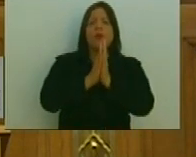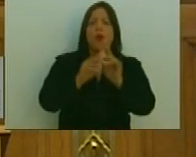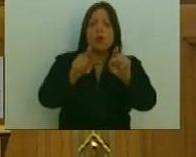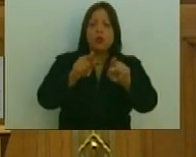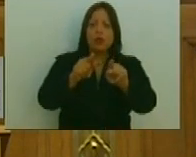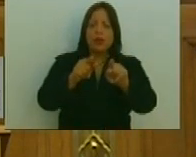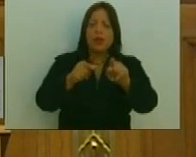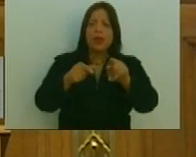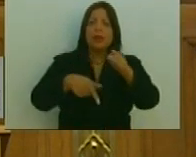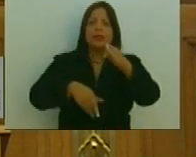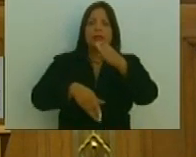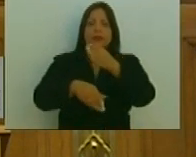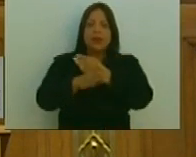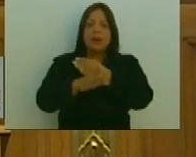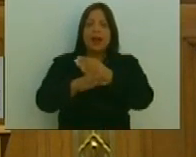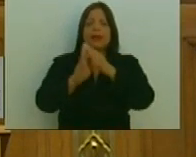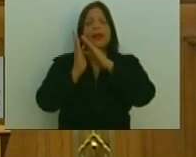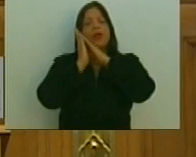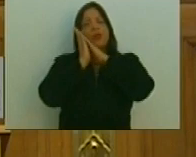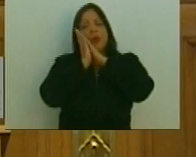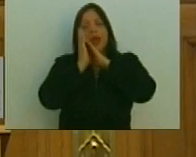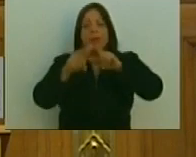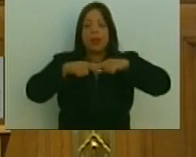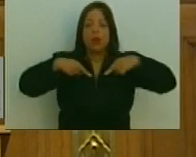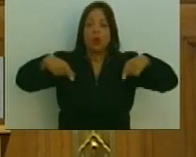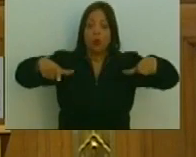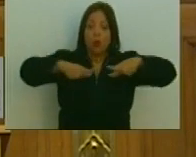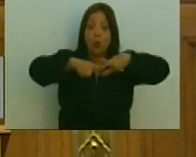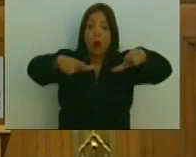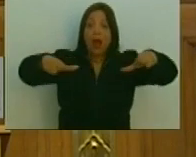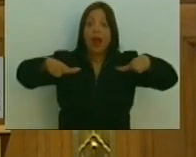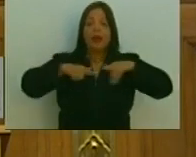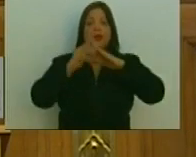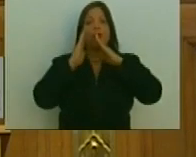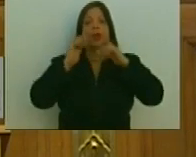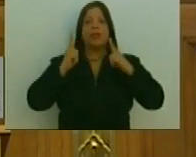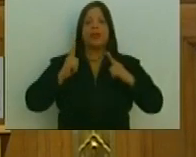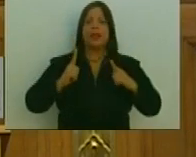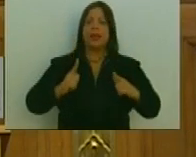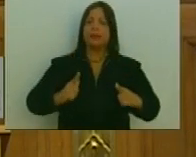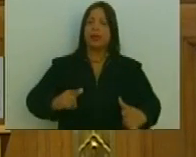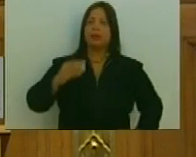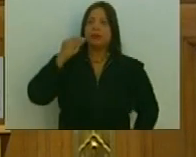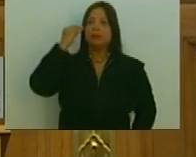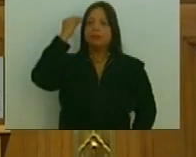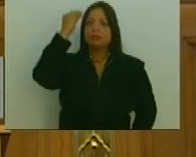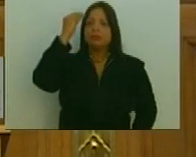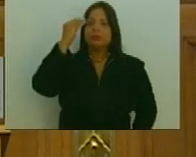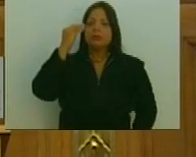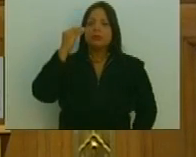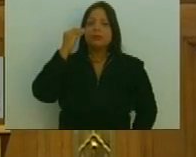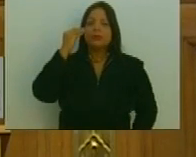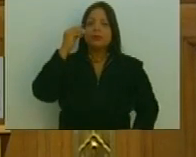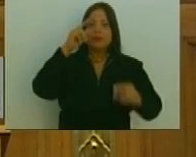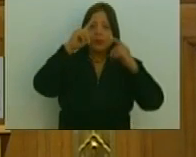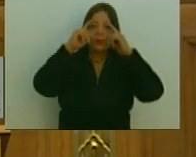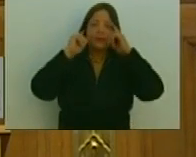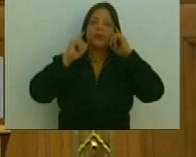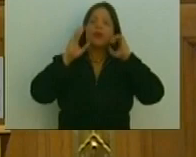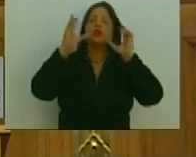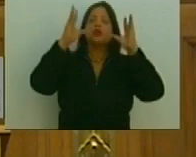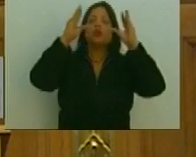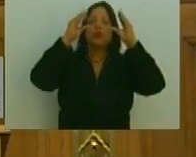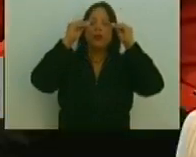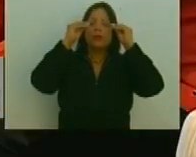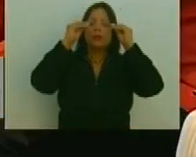ustedes estén allá en sus habitaciones, ya descansando, cierren realmente los ojos y piensen